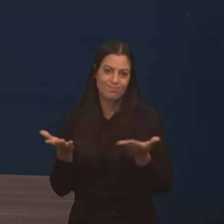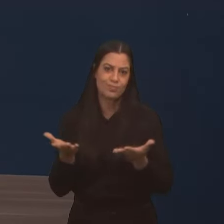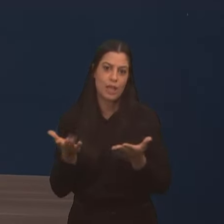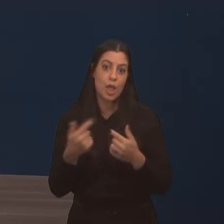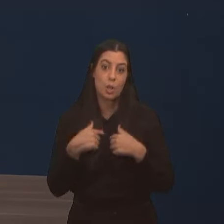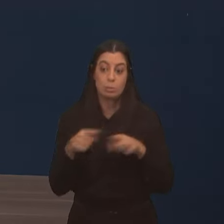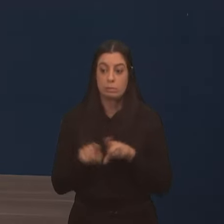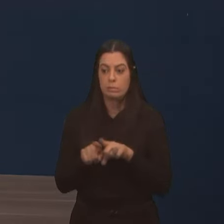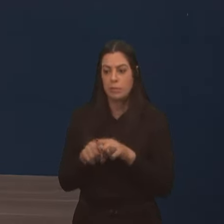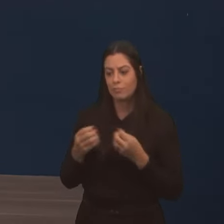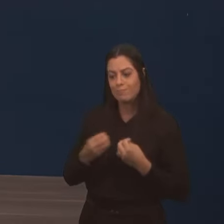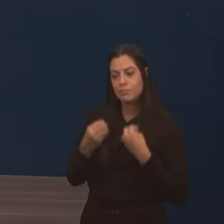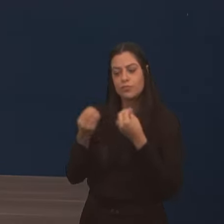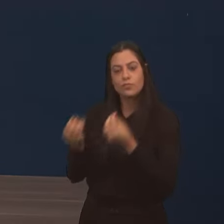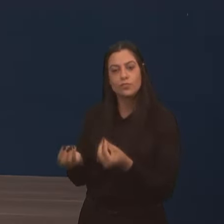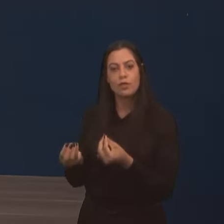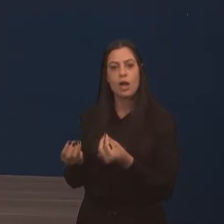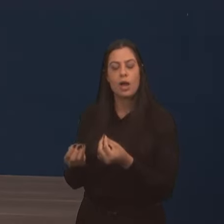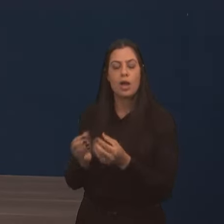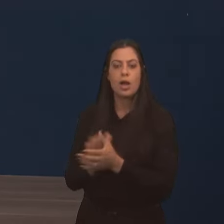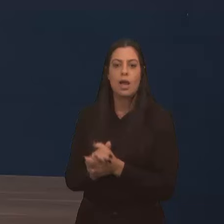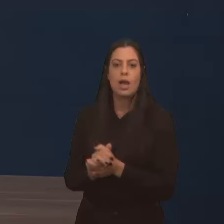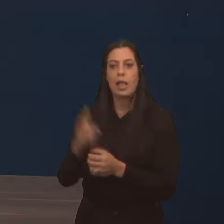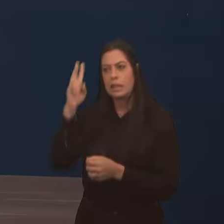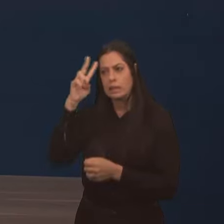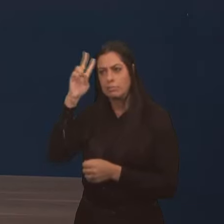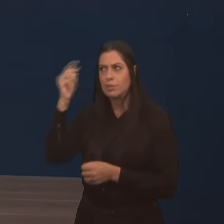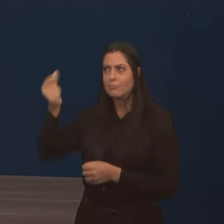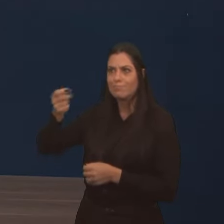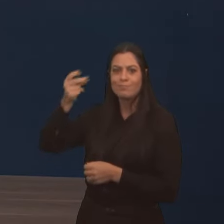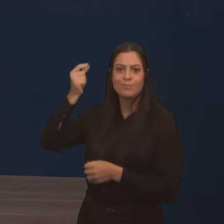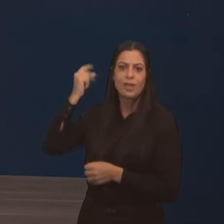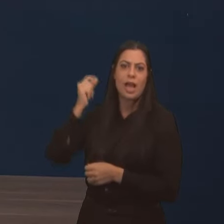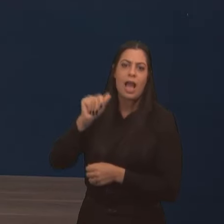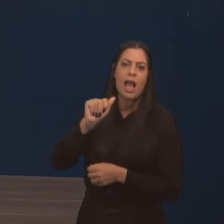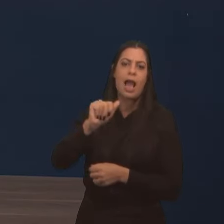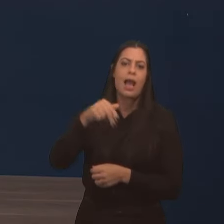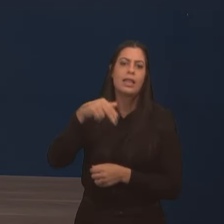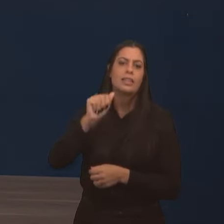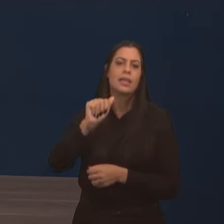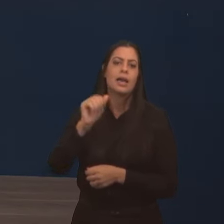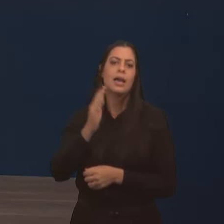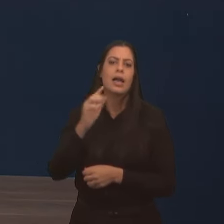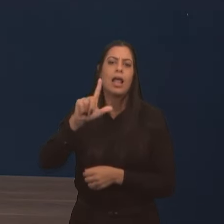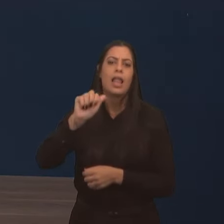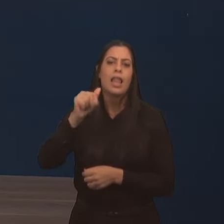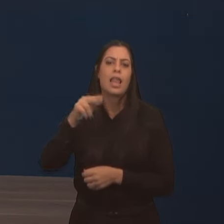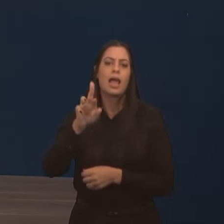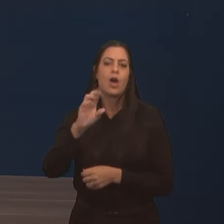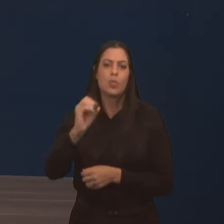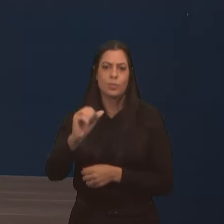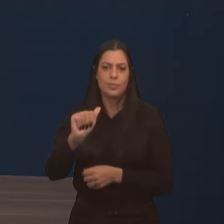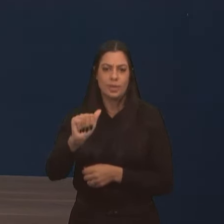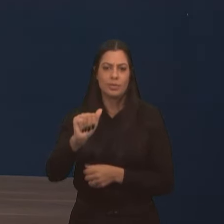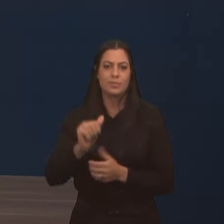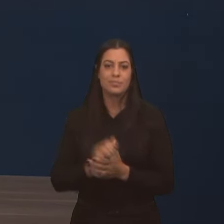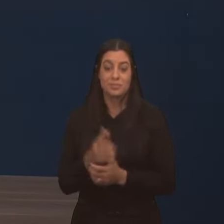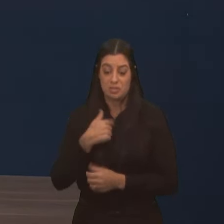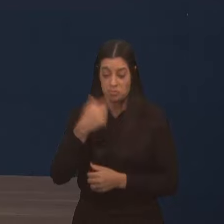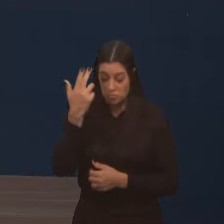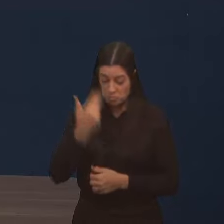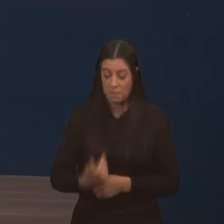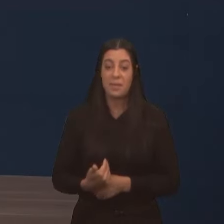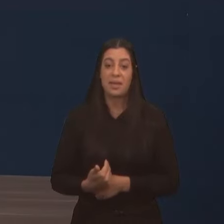Yo inmediatamente, rebelde yo soy, recordando de Alda Lara, ella decía que todavía